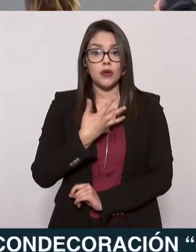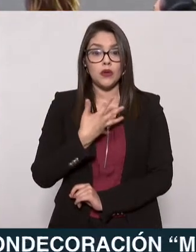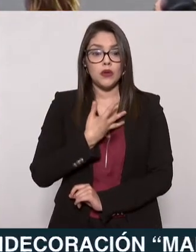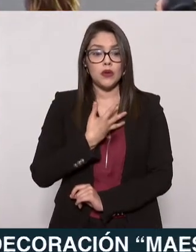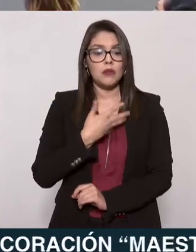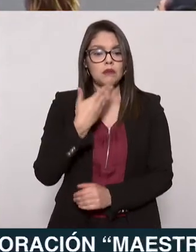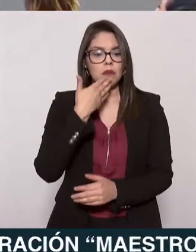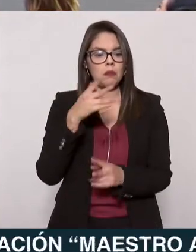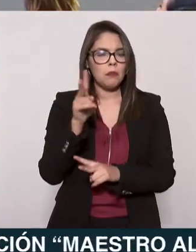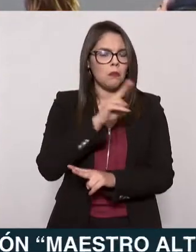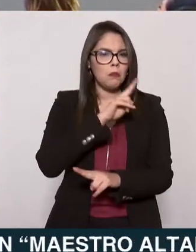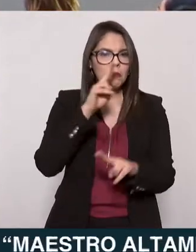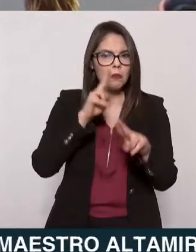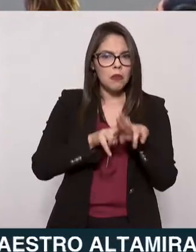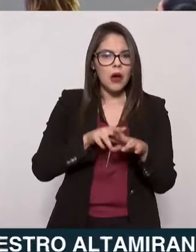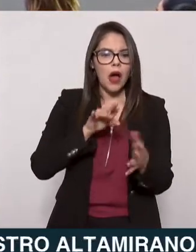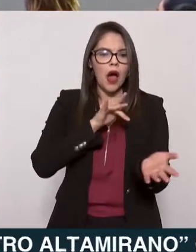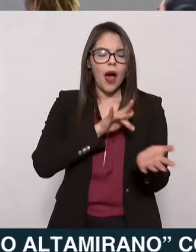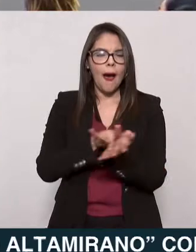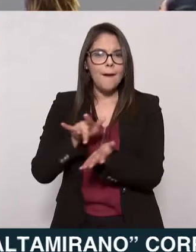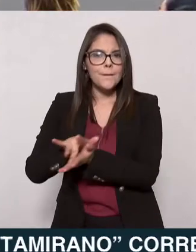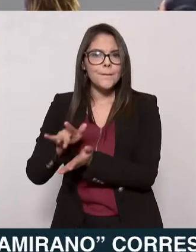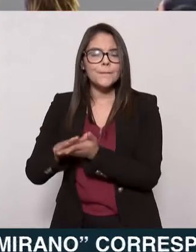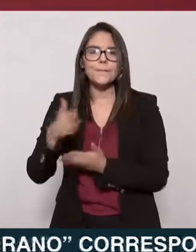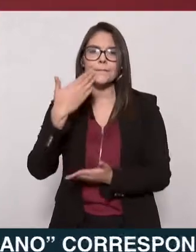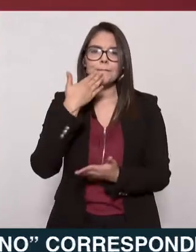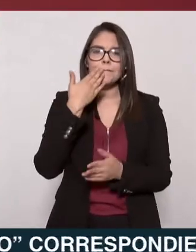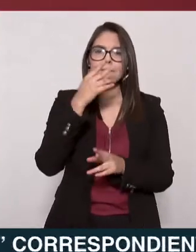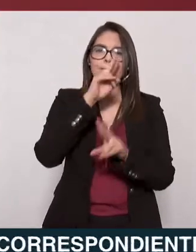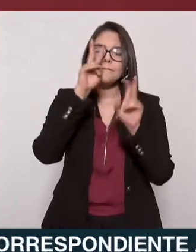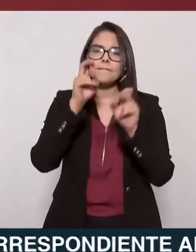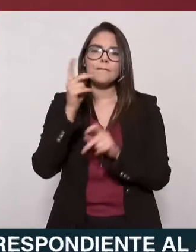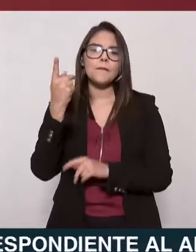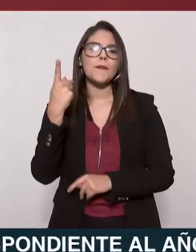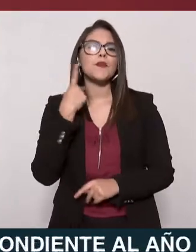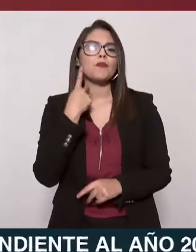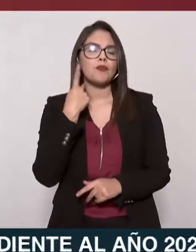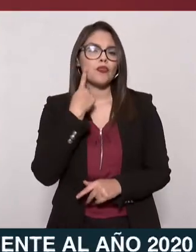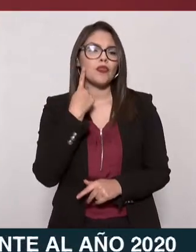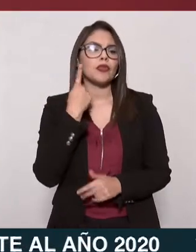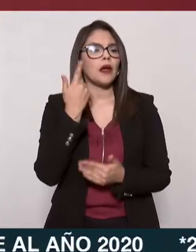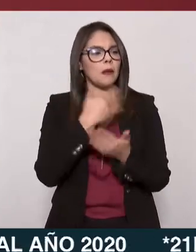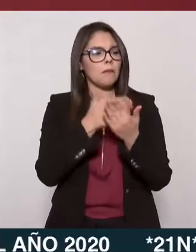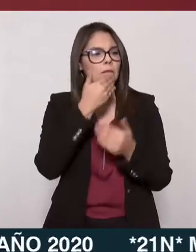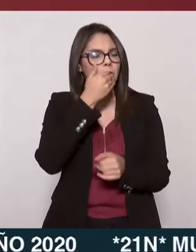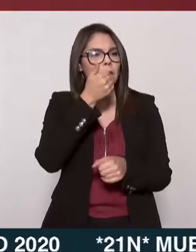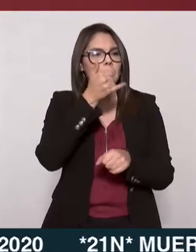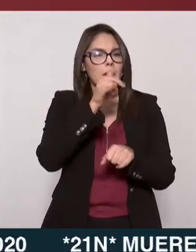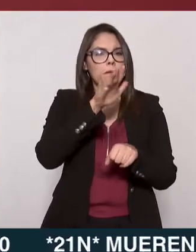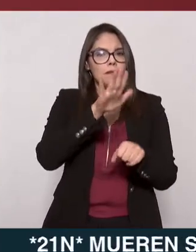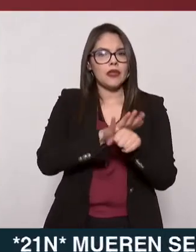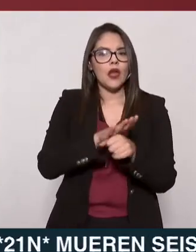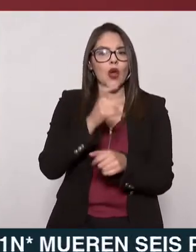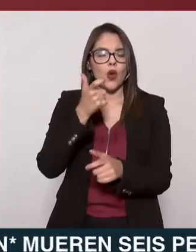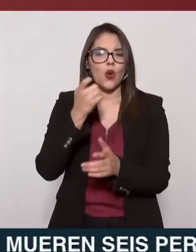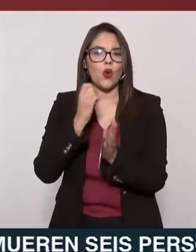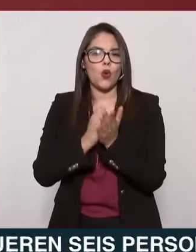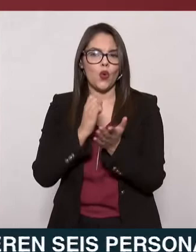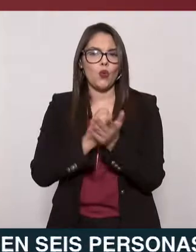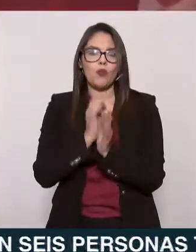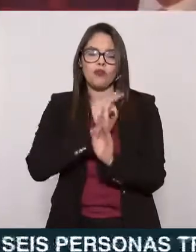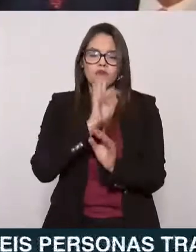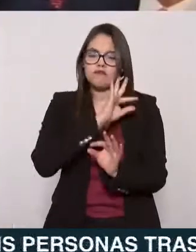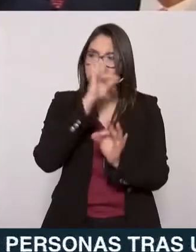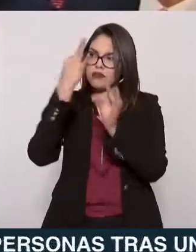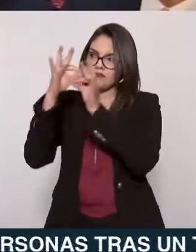el ambiente y el apoyo y los mecanismos políticos y también administrativos, económicos para cumplir con todo